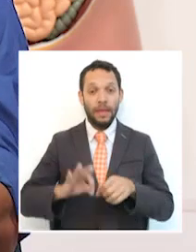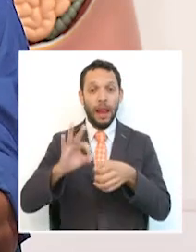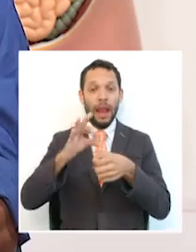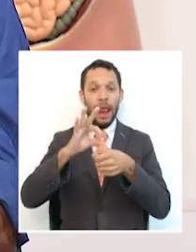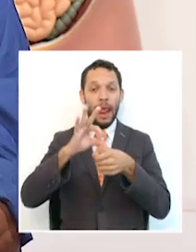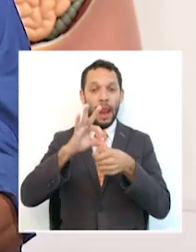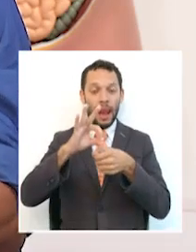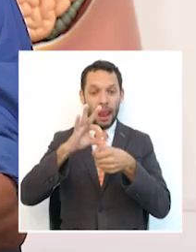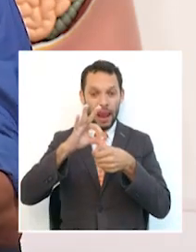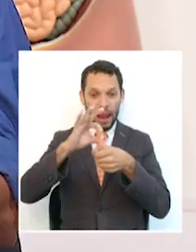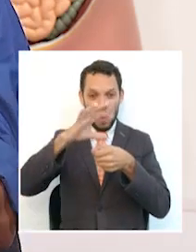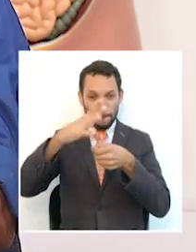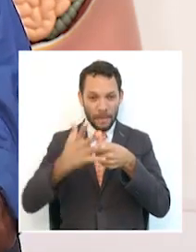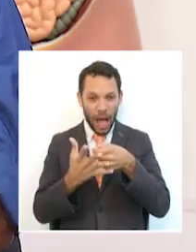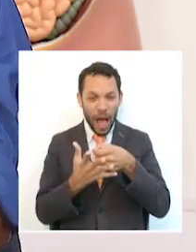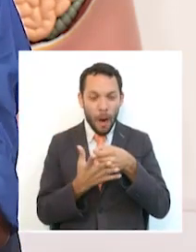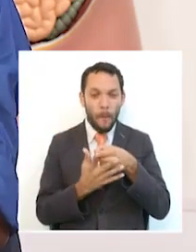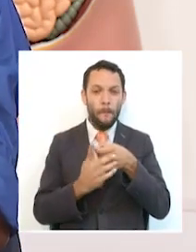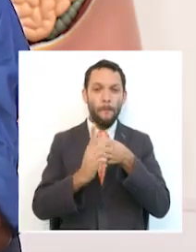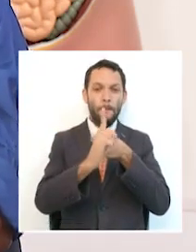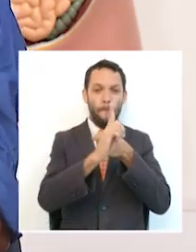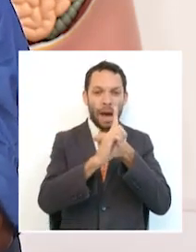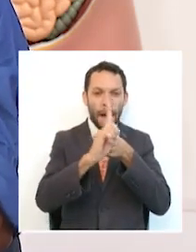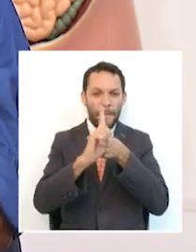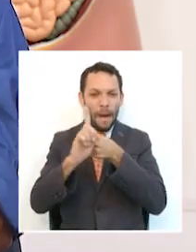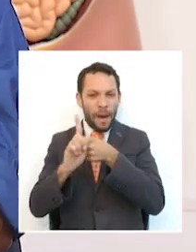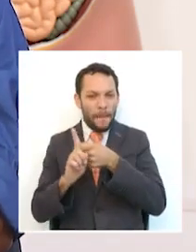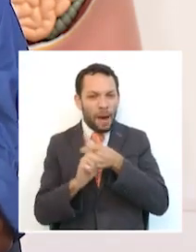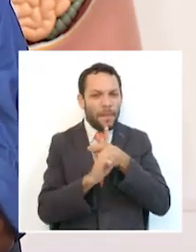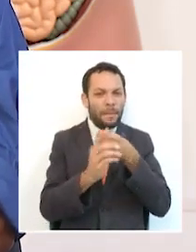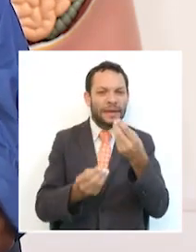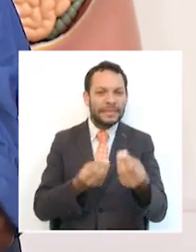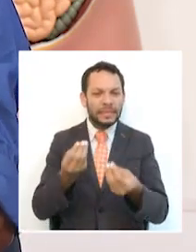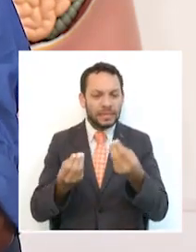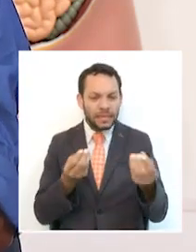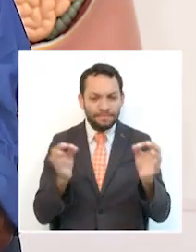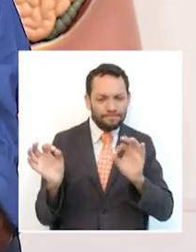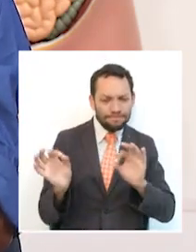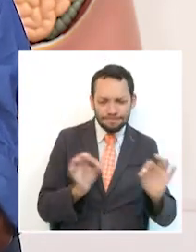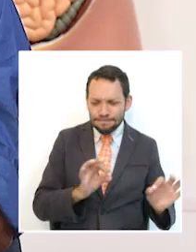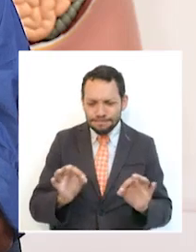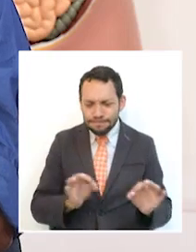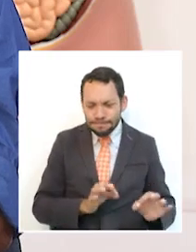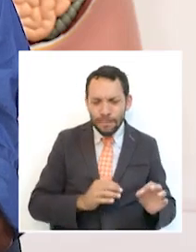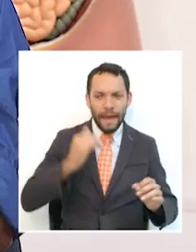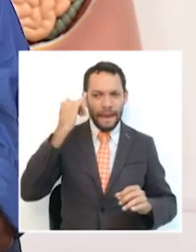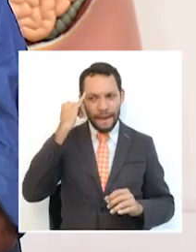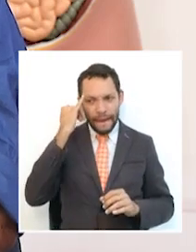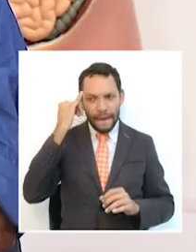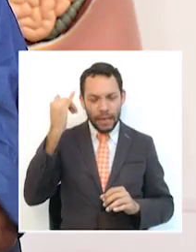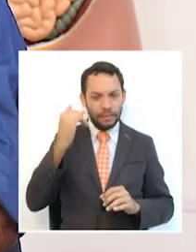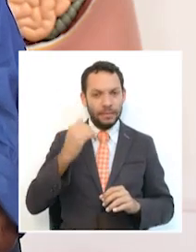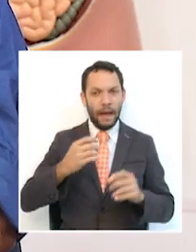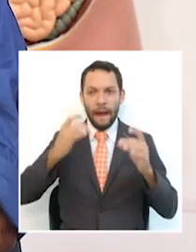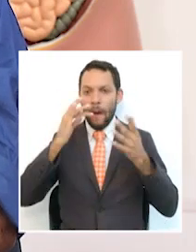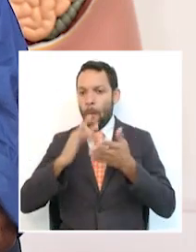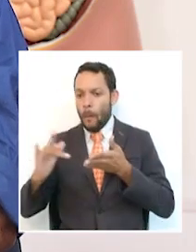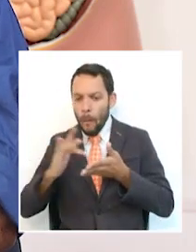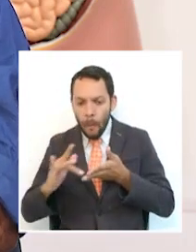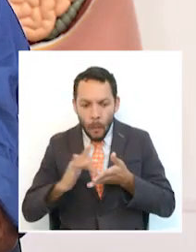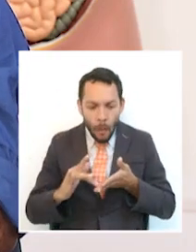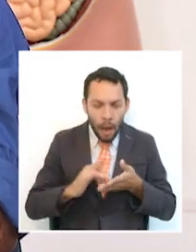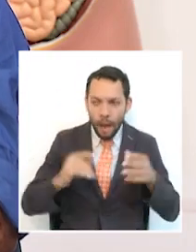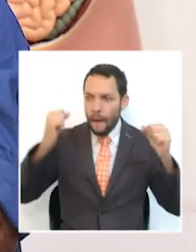a explicar unos tips unas estrategias de cómo manejar esto porque de verdad no es tan grave como parece